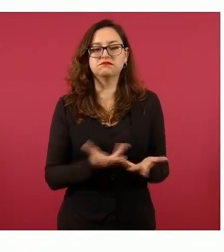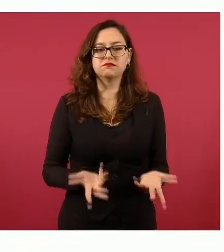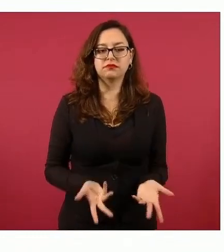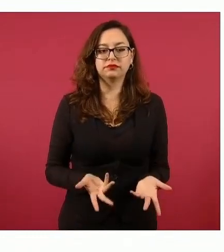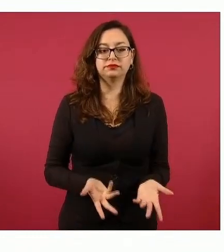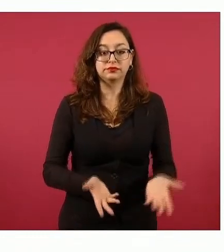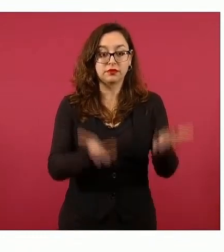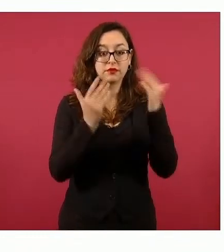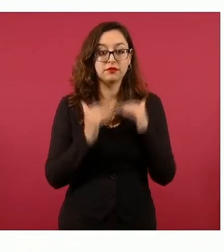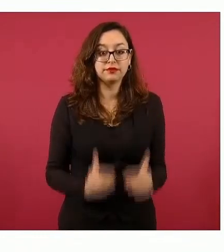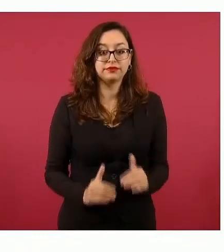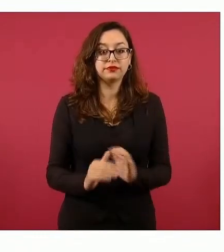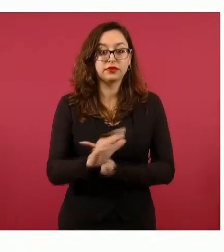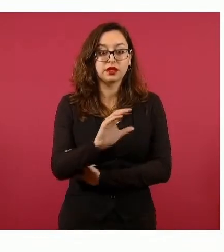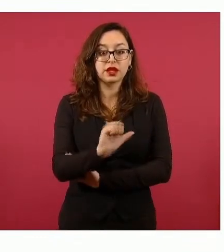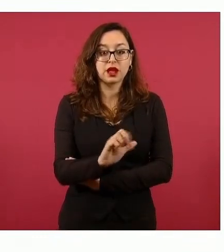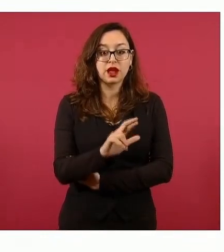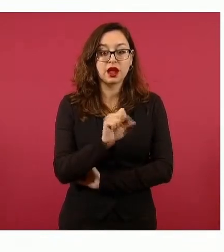Carso,